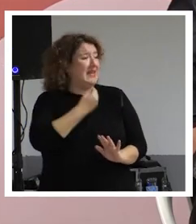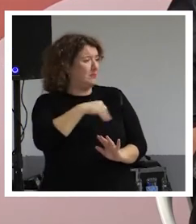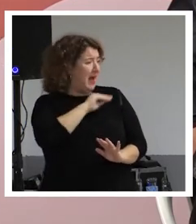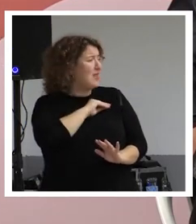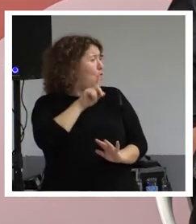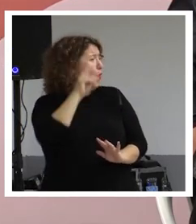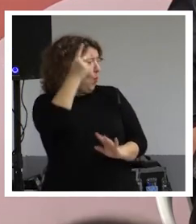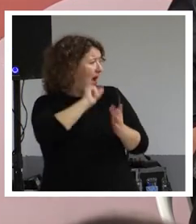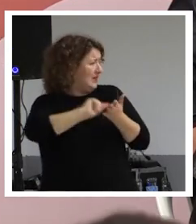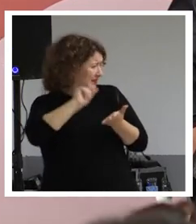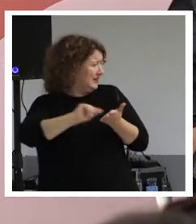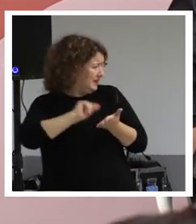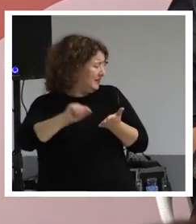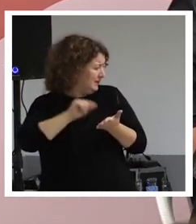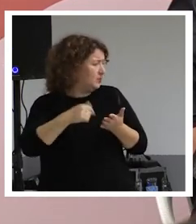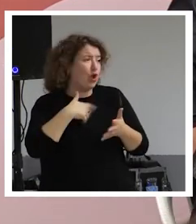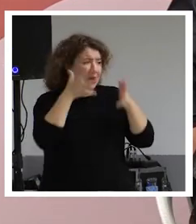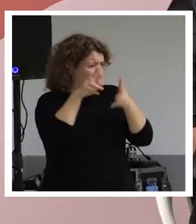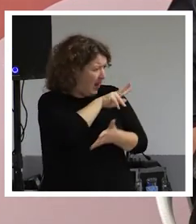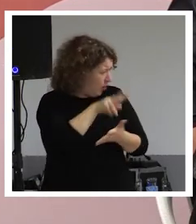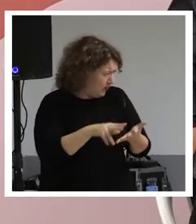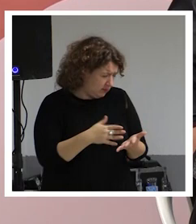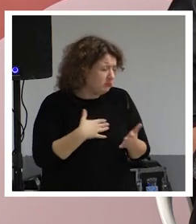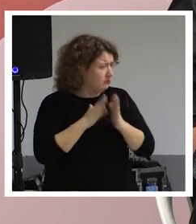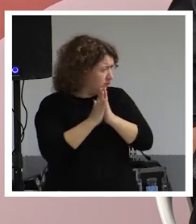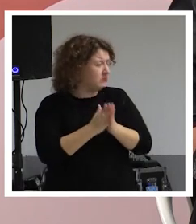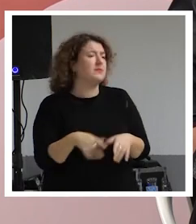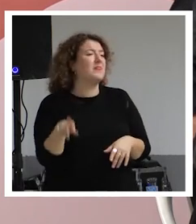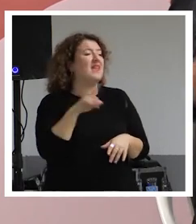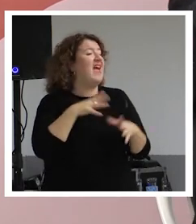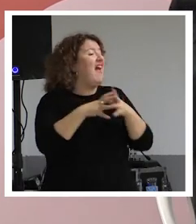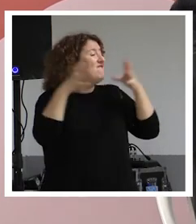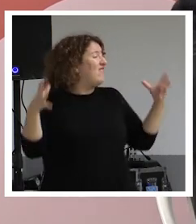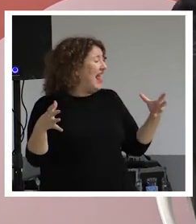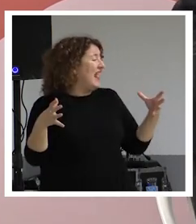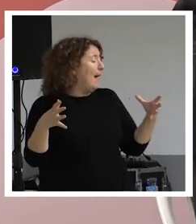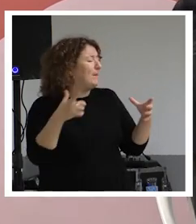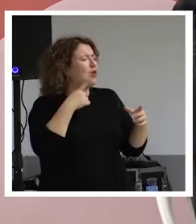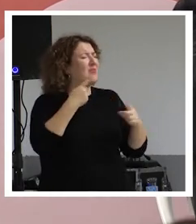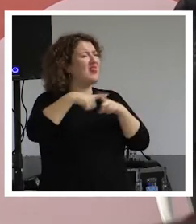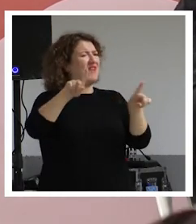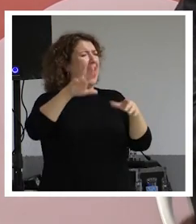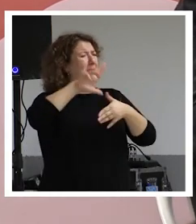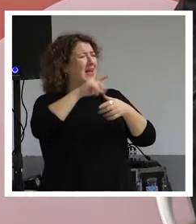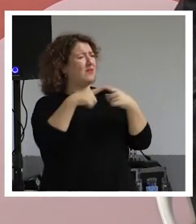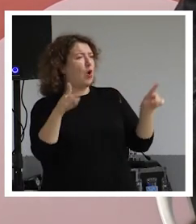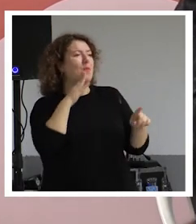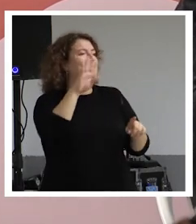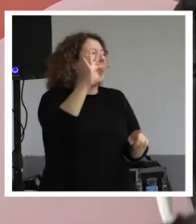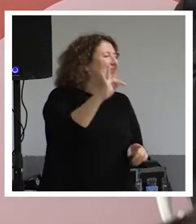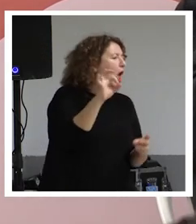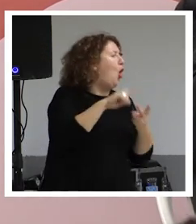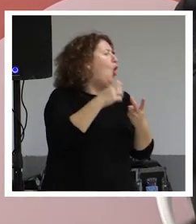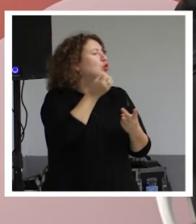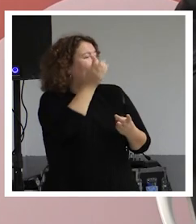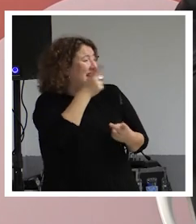Eh pues no se explica de ese modo Bueno lo que explica este libro que que que que es muy interesante que se publicó en español